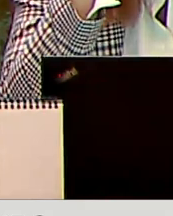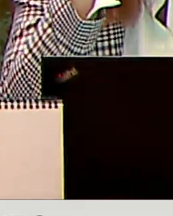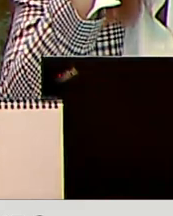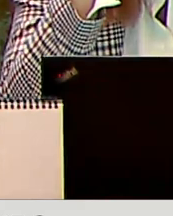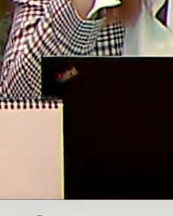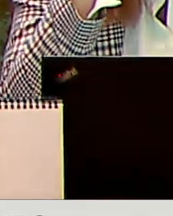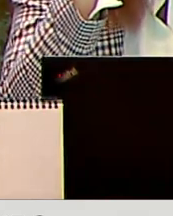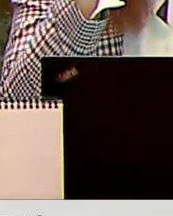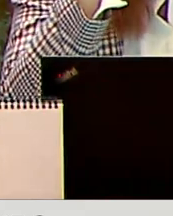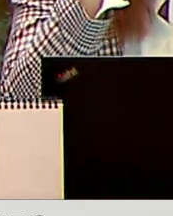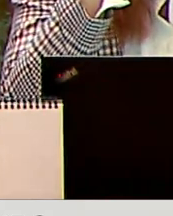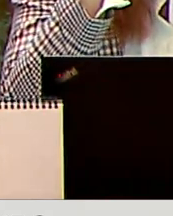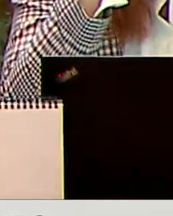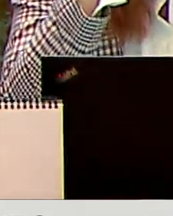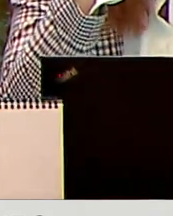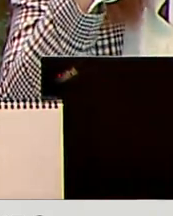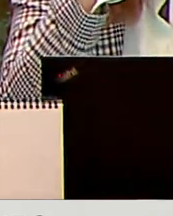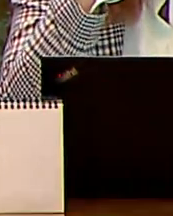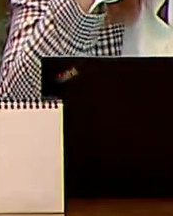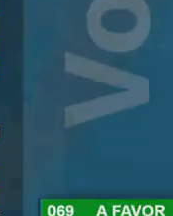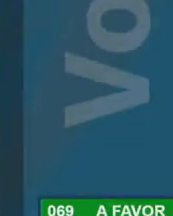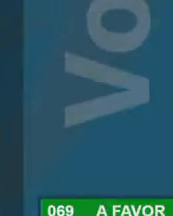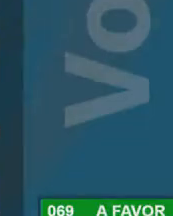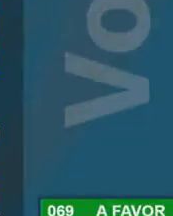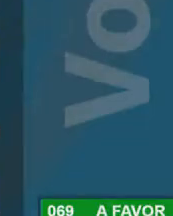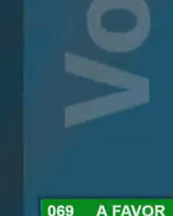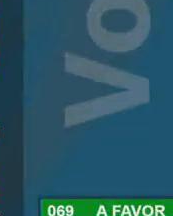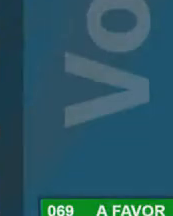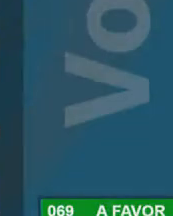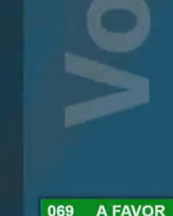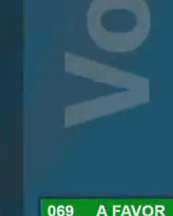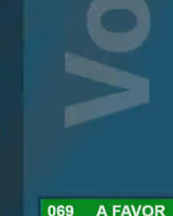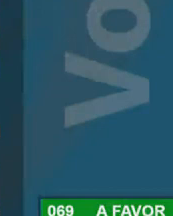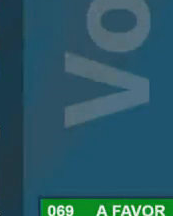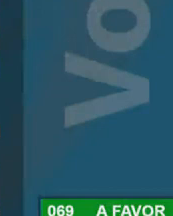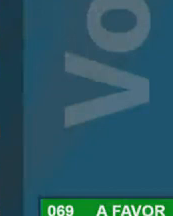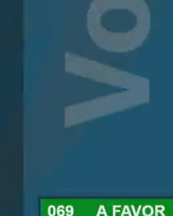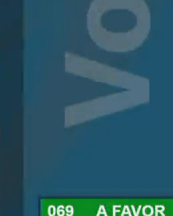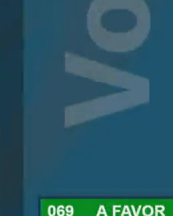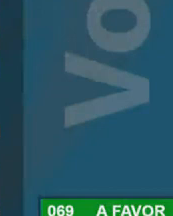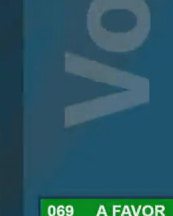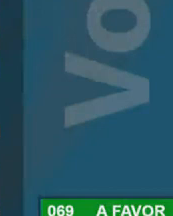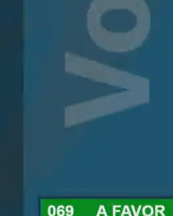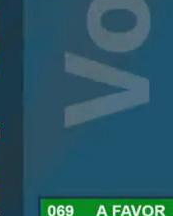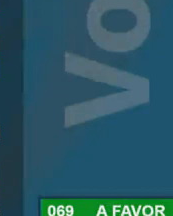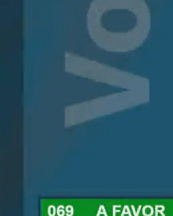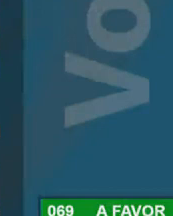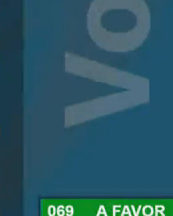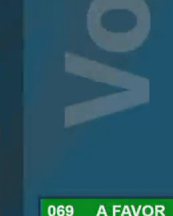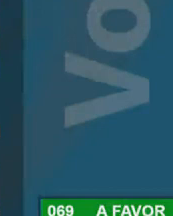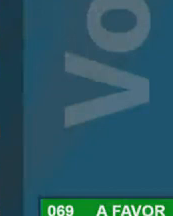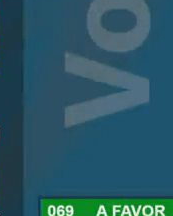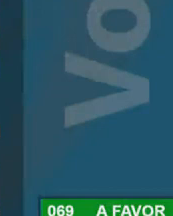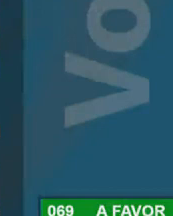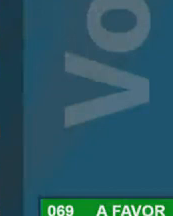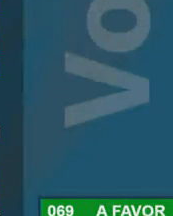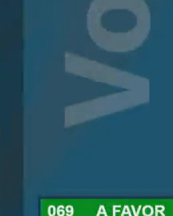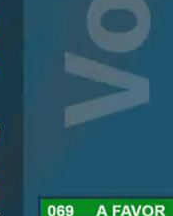de la votación por la afirmativa 69 votos 52 en contra 12 abstenciones